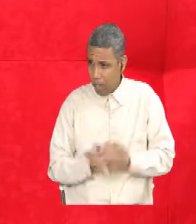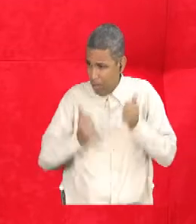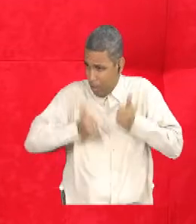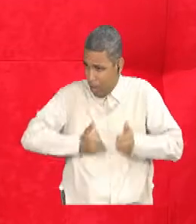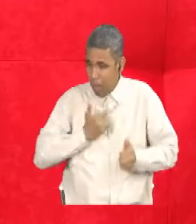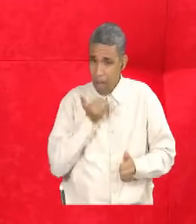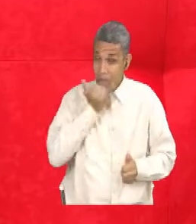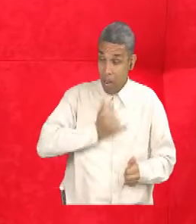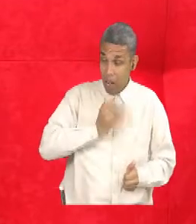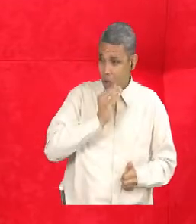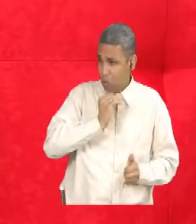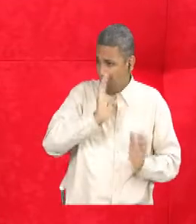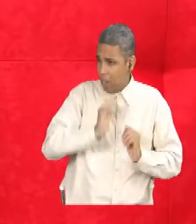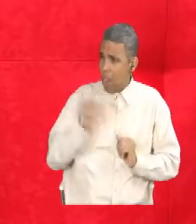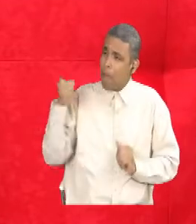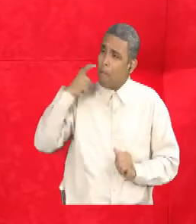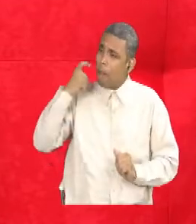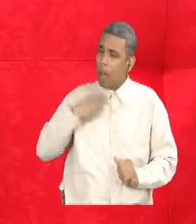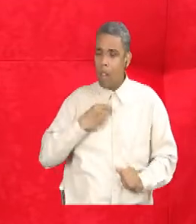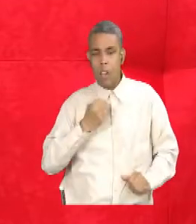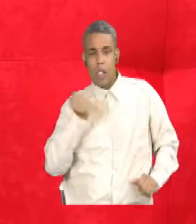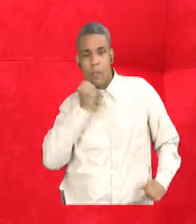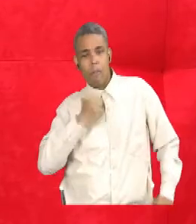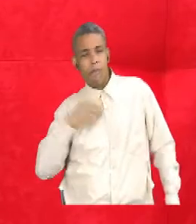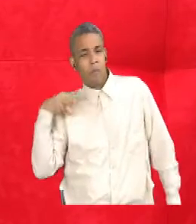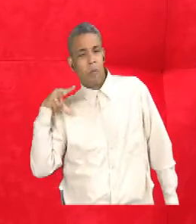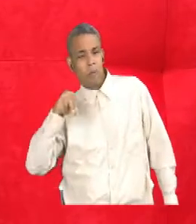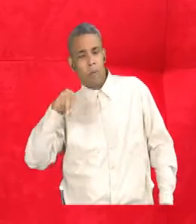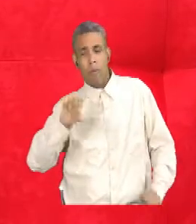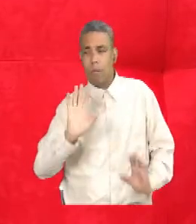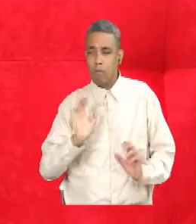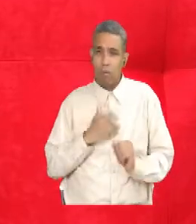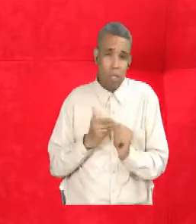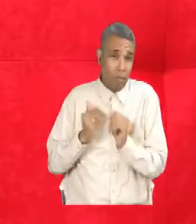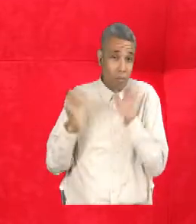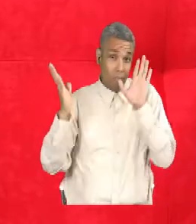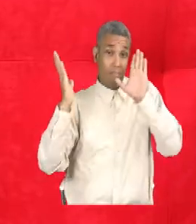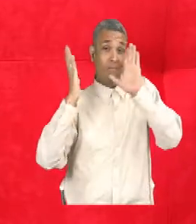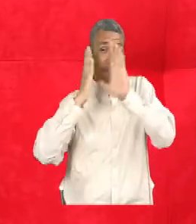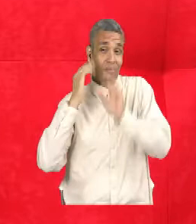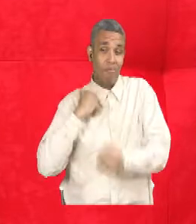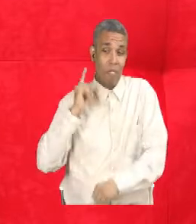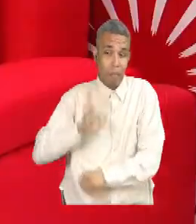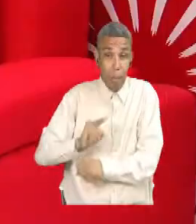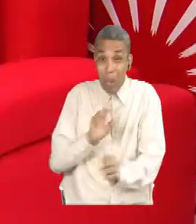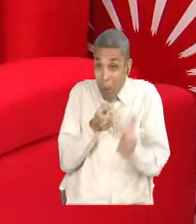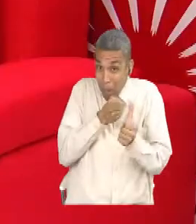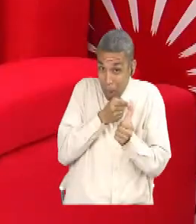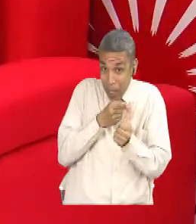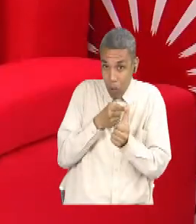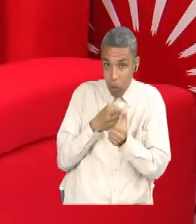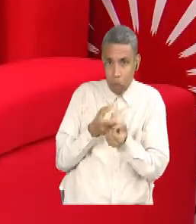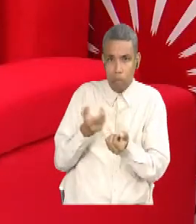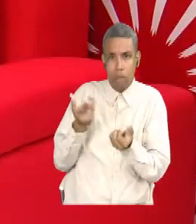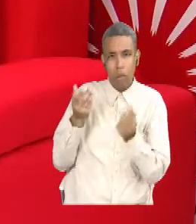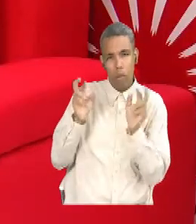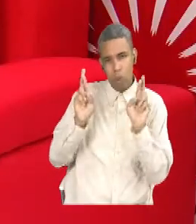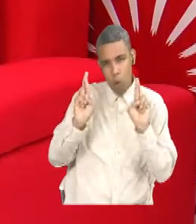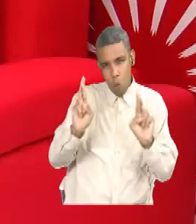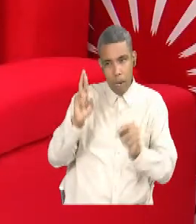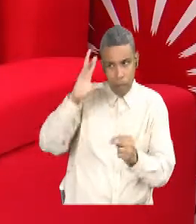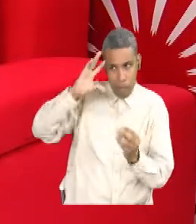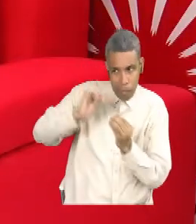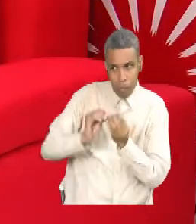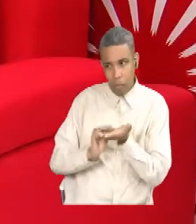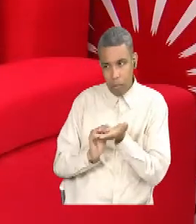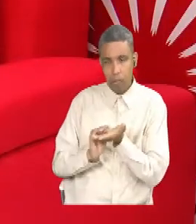permiso, pues porque el papá es renuente a darlo. Bueno, muchísimas gracias a nuestra experta, nuestra linda abogada, por estar ahí